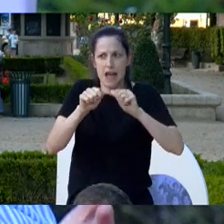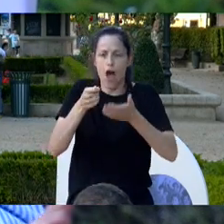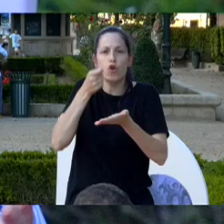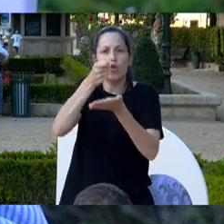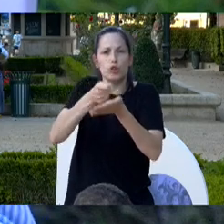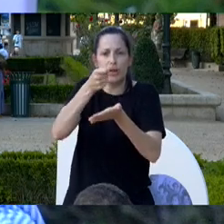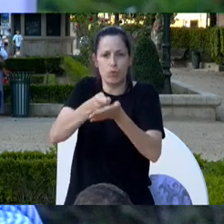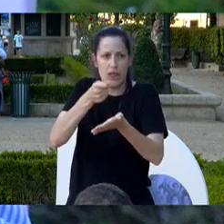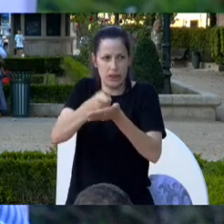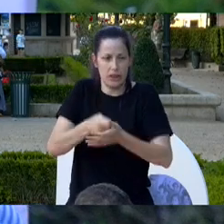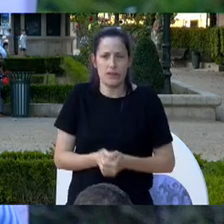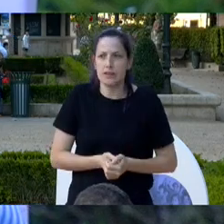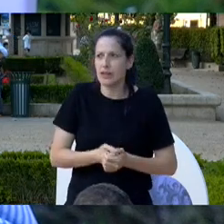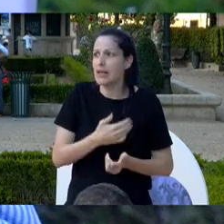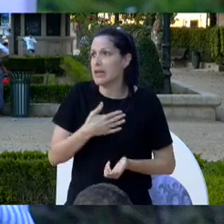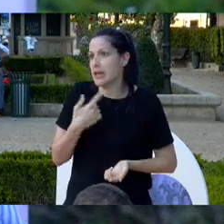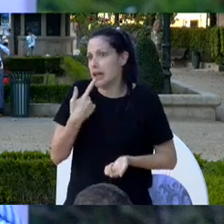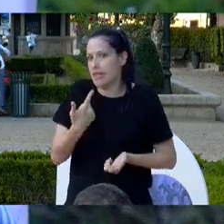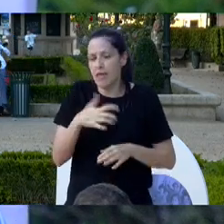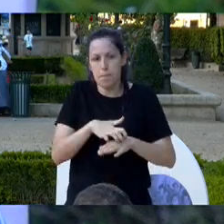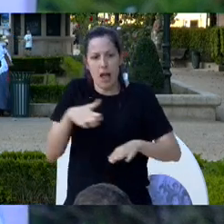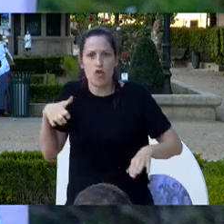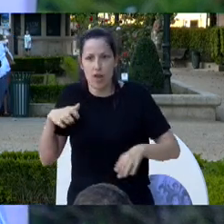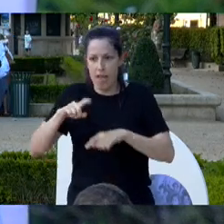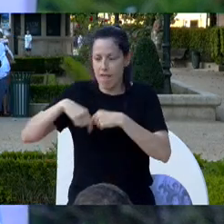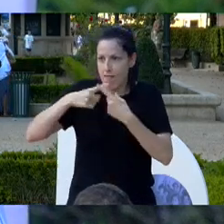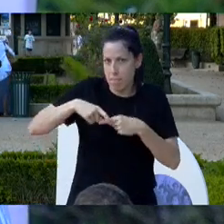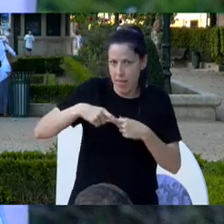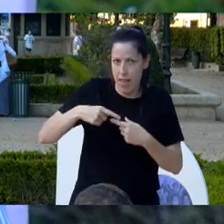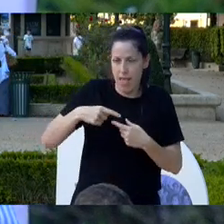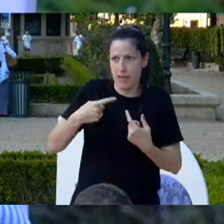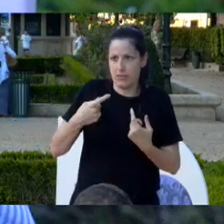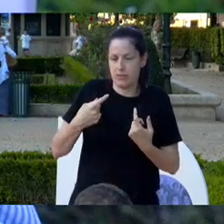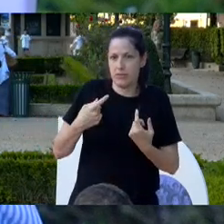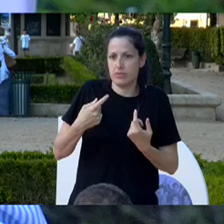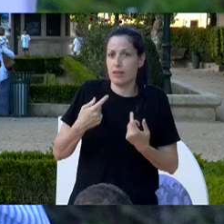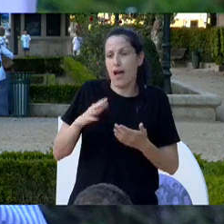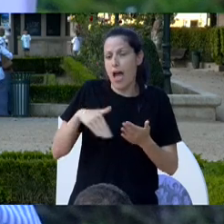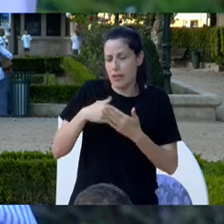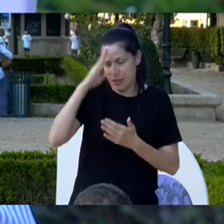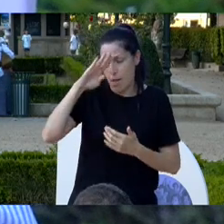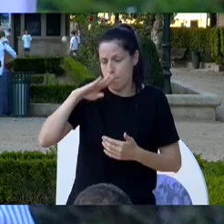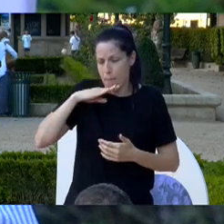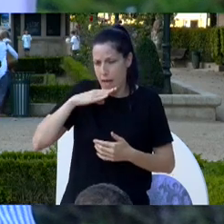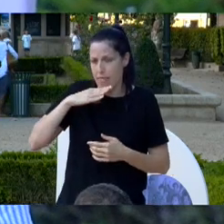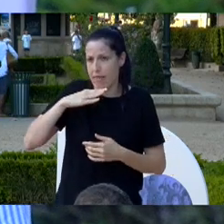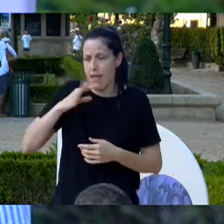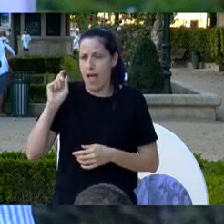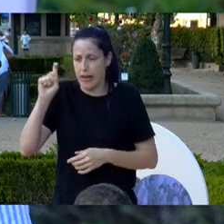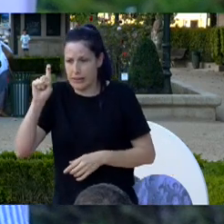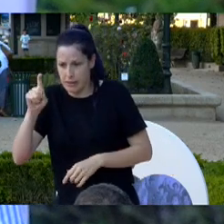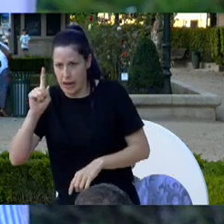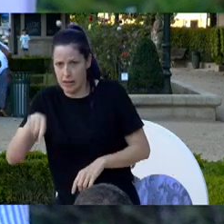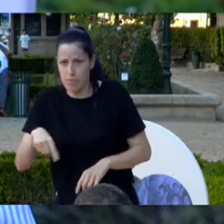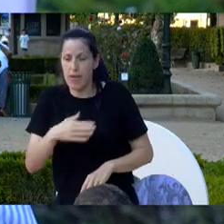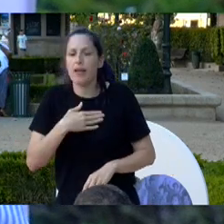que pagaban. Estaba a mayor parte dos familiares, entre ellos su pai de Ernestina, que no dejaba de ser o brazo político do Partido